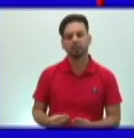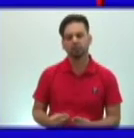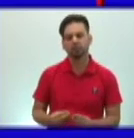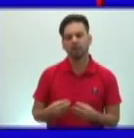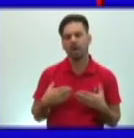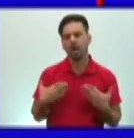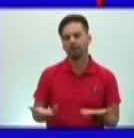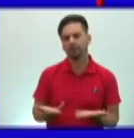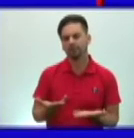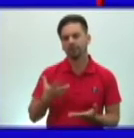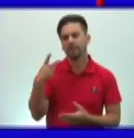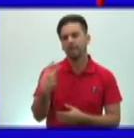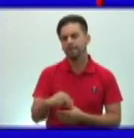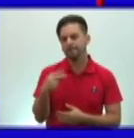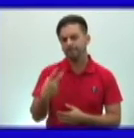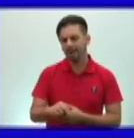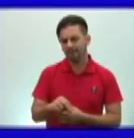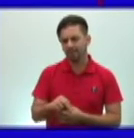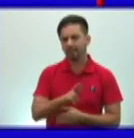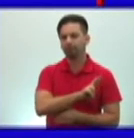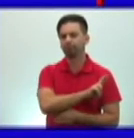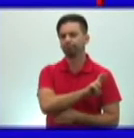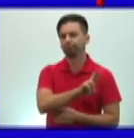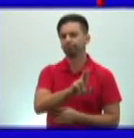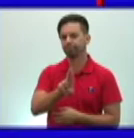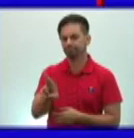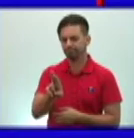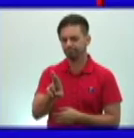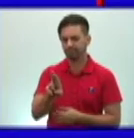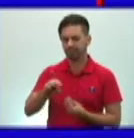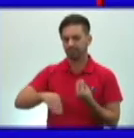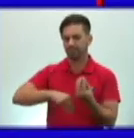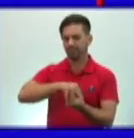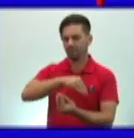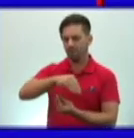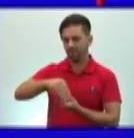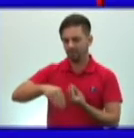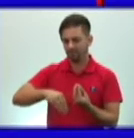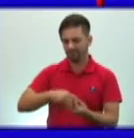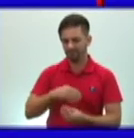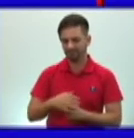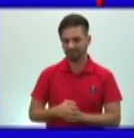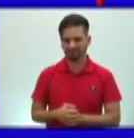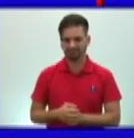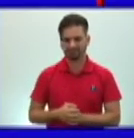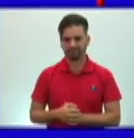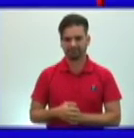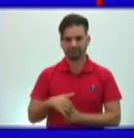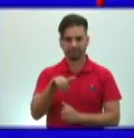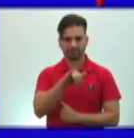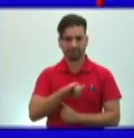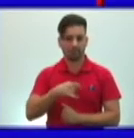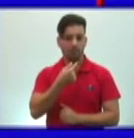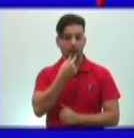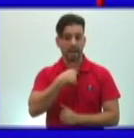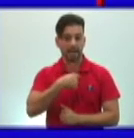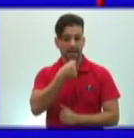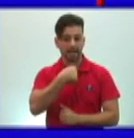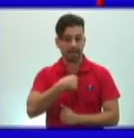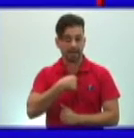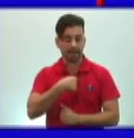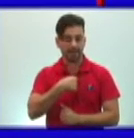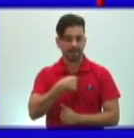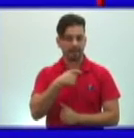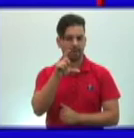de la práctica revolucionaria. De igual manera, Lenin dice en un libro muy denso y